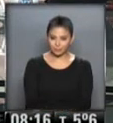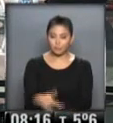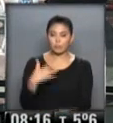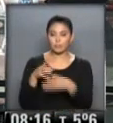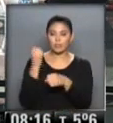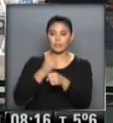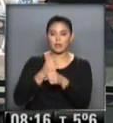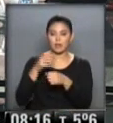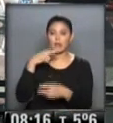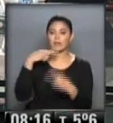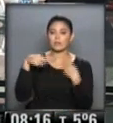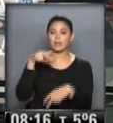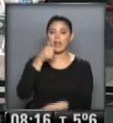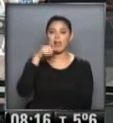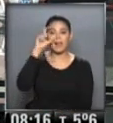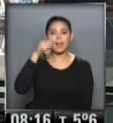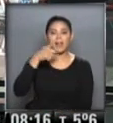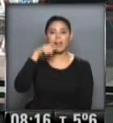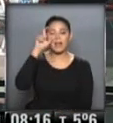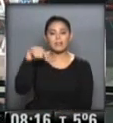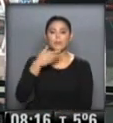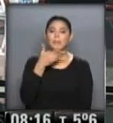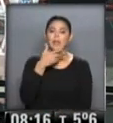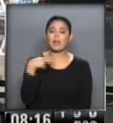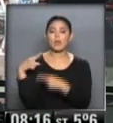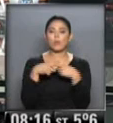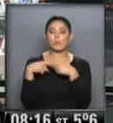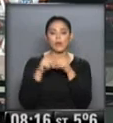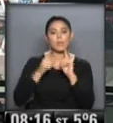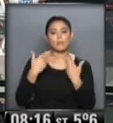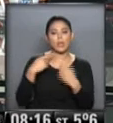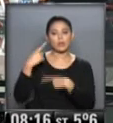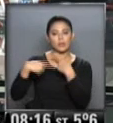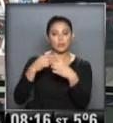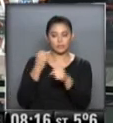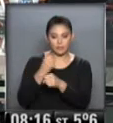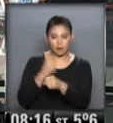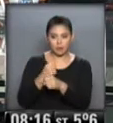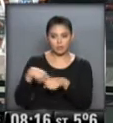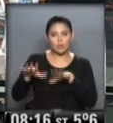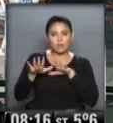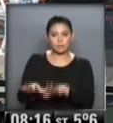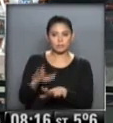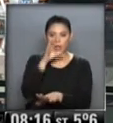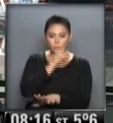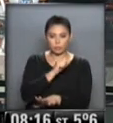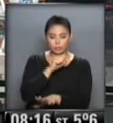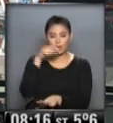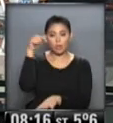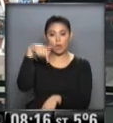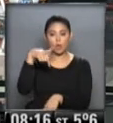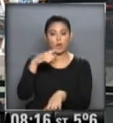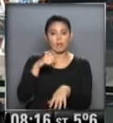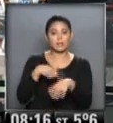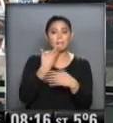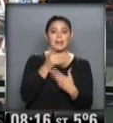Los trabajadores del restaurante Ale Ale están pidiendo diálogo y poder conservar sus fuentes de trabajo. Van a resistir el desalojo previsto para la mañana